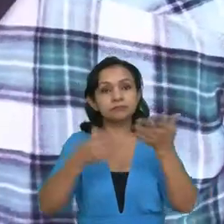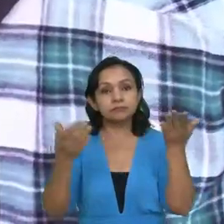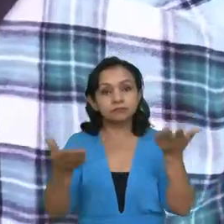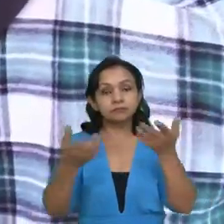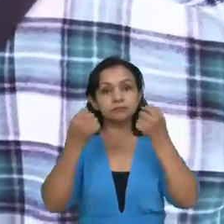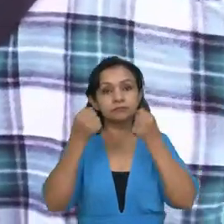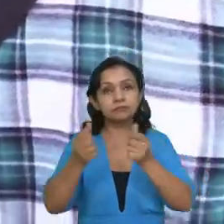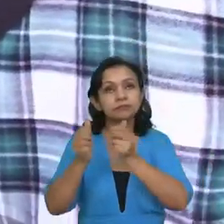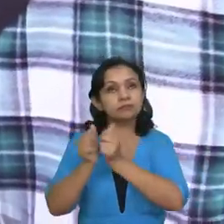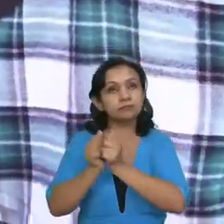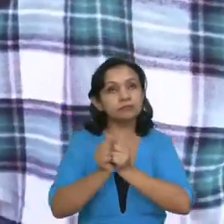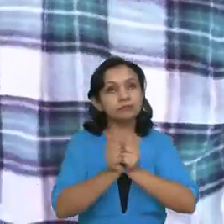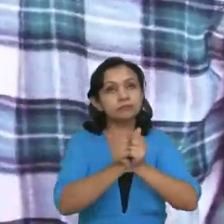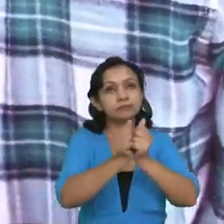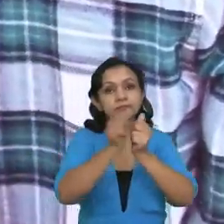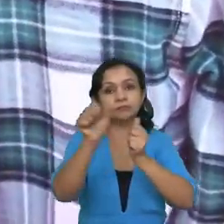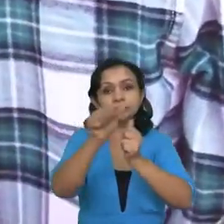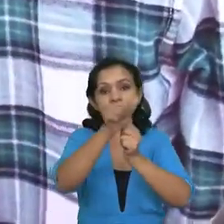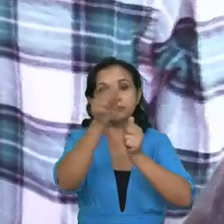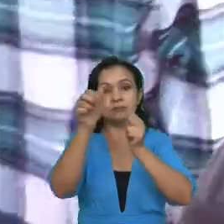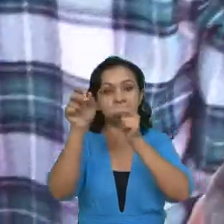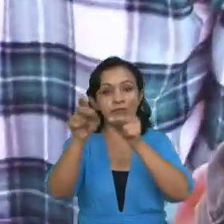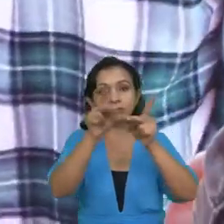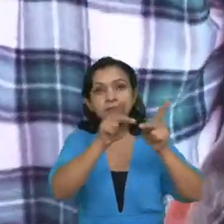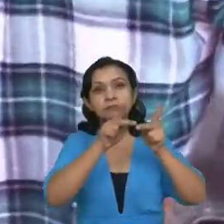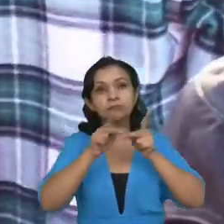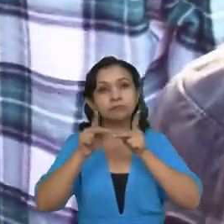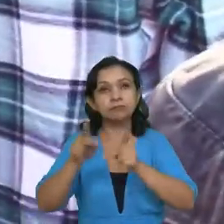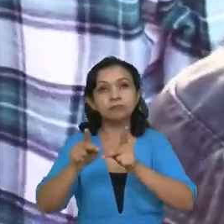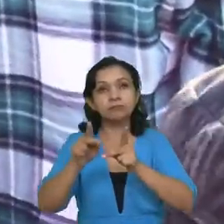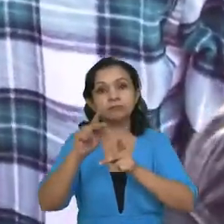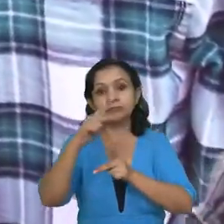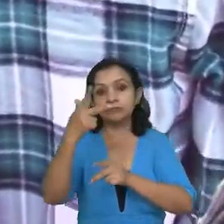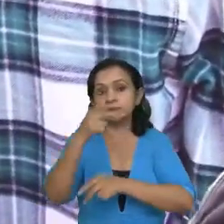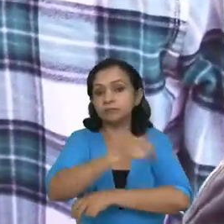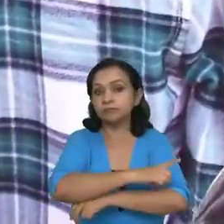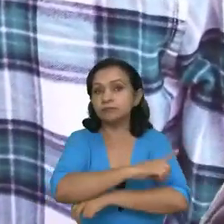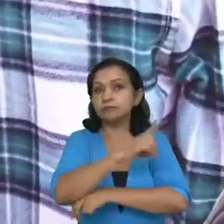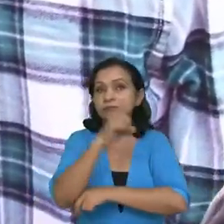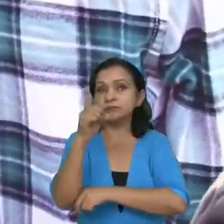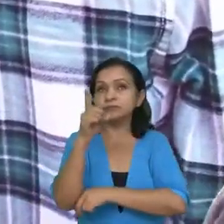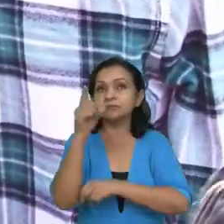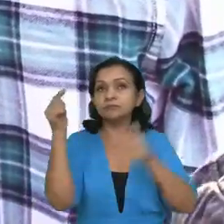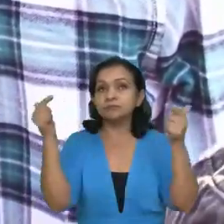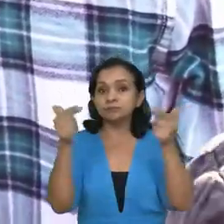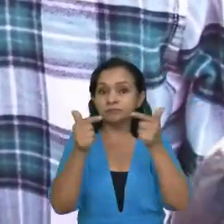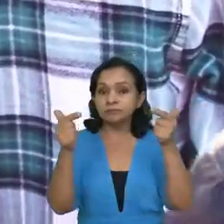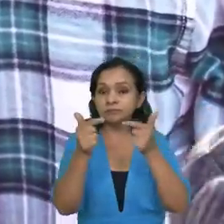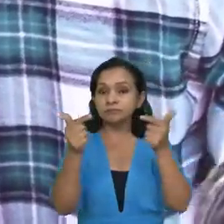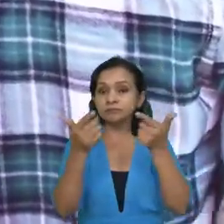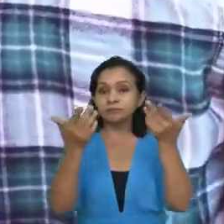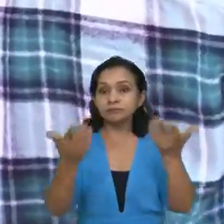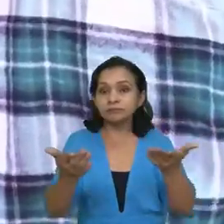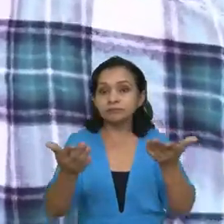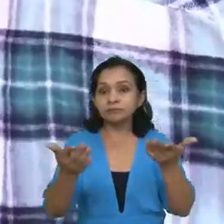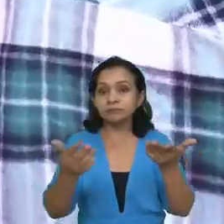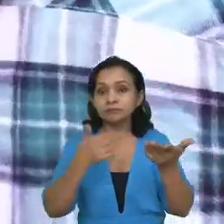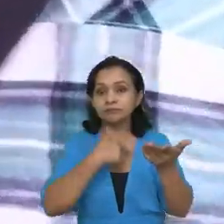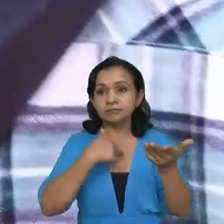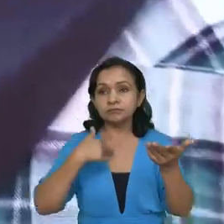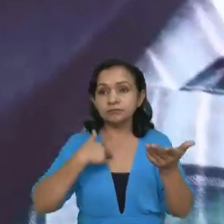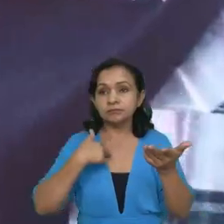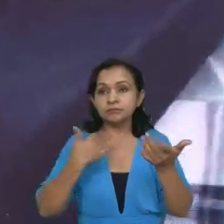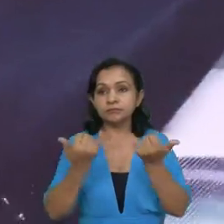acompañó junto con otros compañeros que cayeron después de ocho días de combates y bueno en